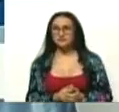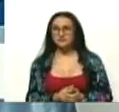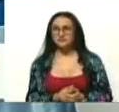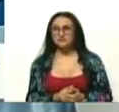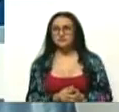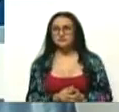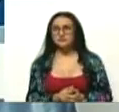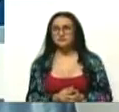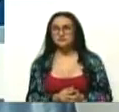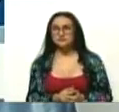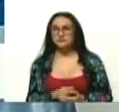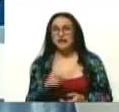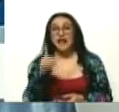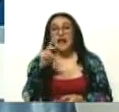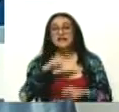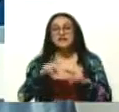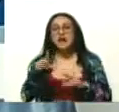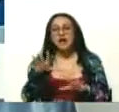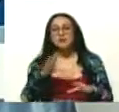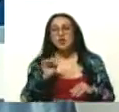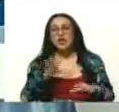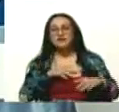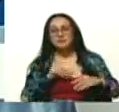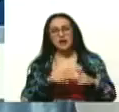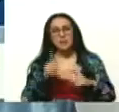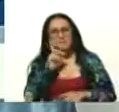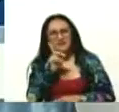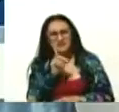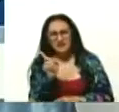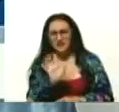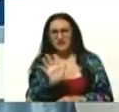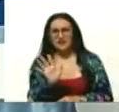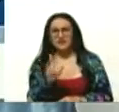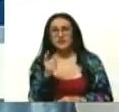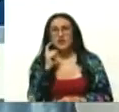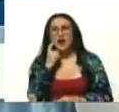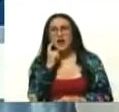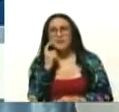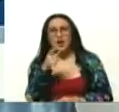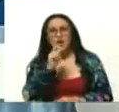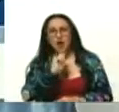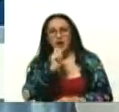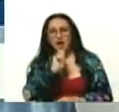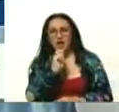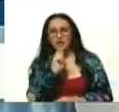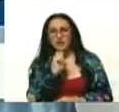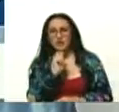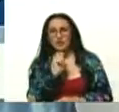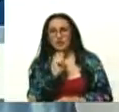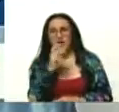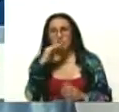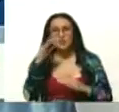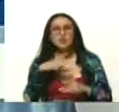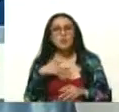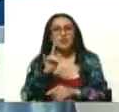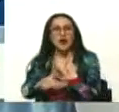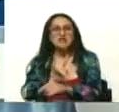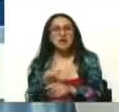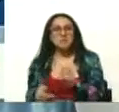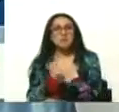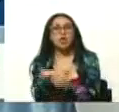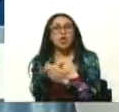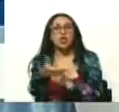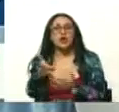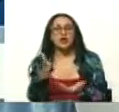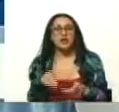consensuado a hacerlo. Mentira. Un niño o una niña, incluso por un caramelo, por un helado, un adulto puede engañarlo y